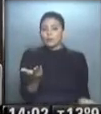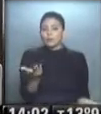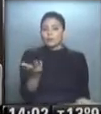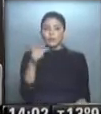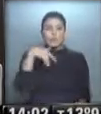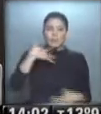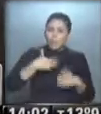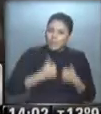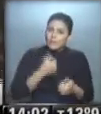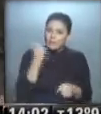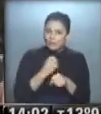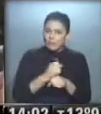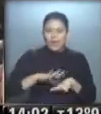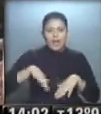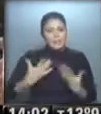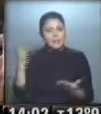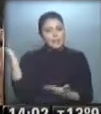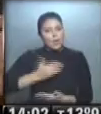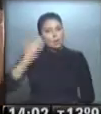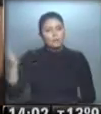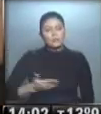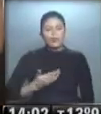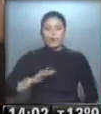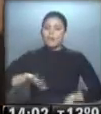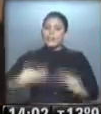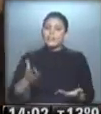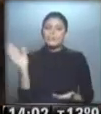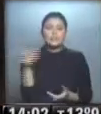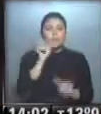que defender el trabajo, defender la producción, defender a nuestra clase media.